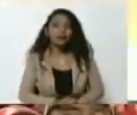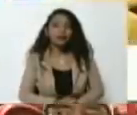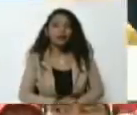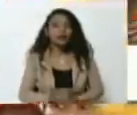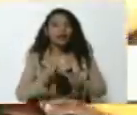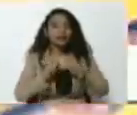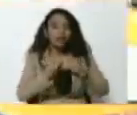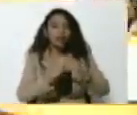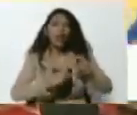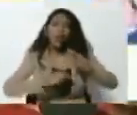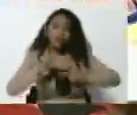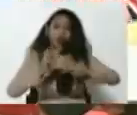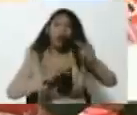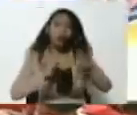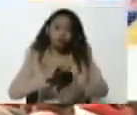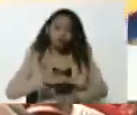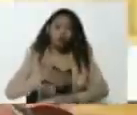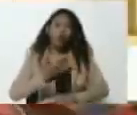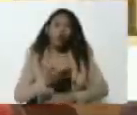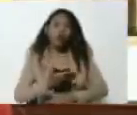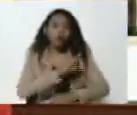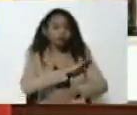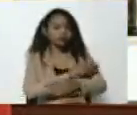Sigamos construyendo poder popular.